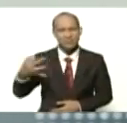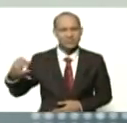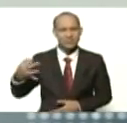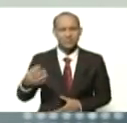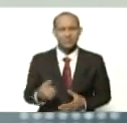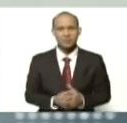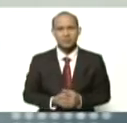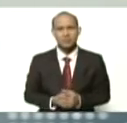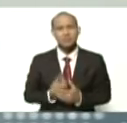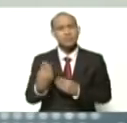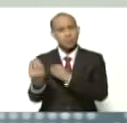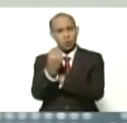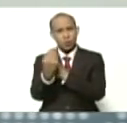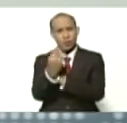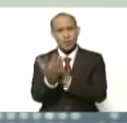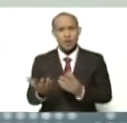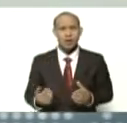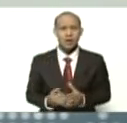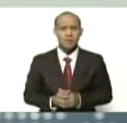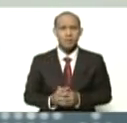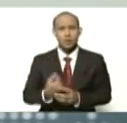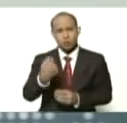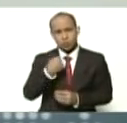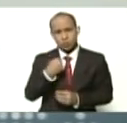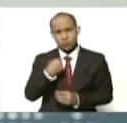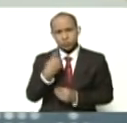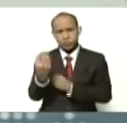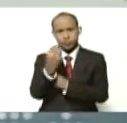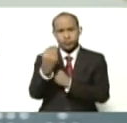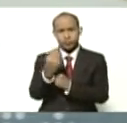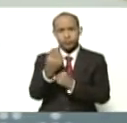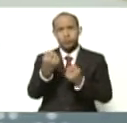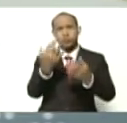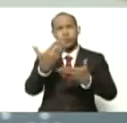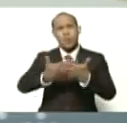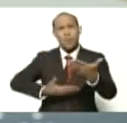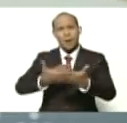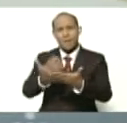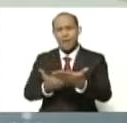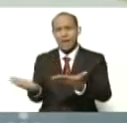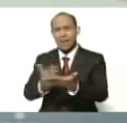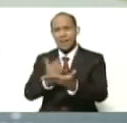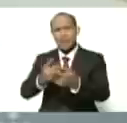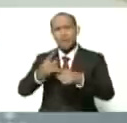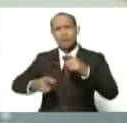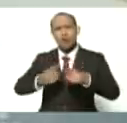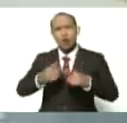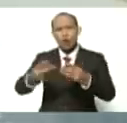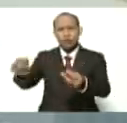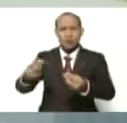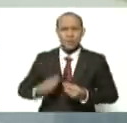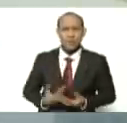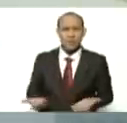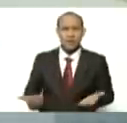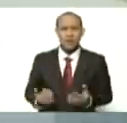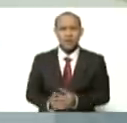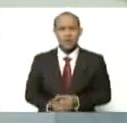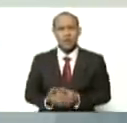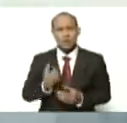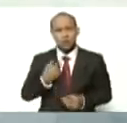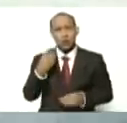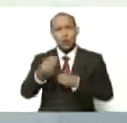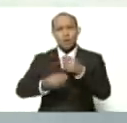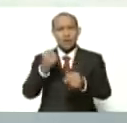no nos cuidamos yo recibo ustedes saben cuántos papeles libros cosas y yo cuando me pongo a trabajar